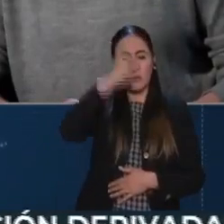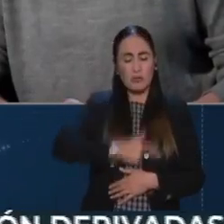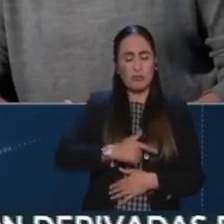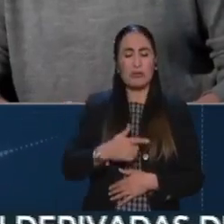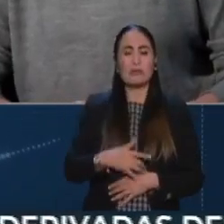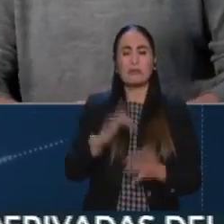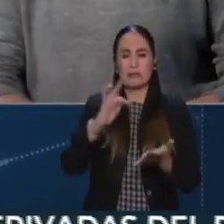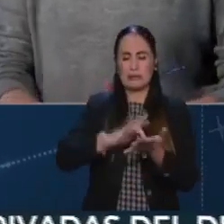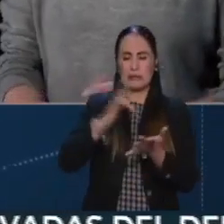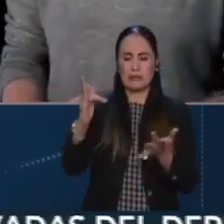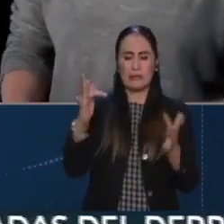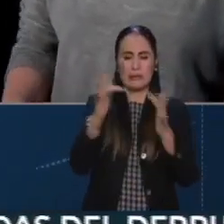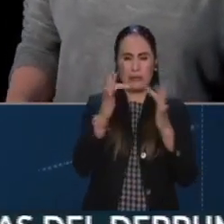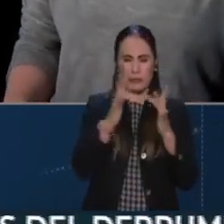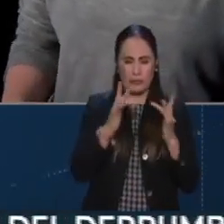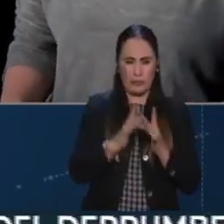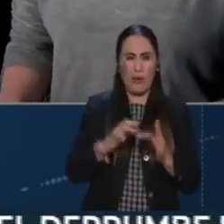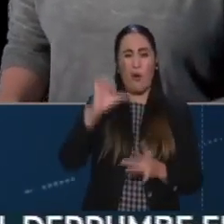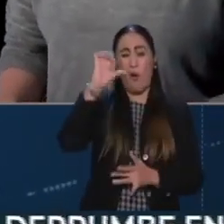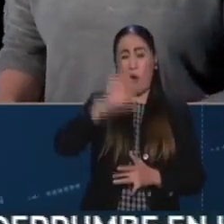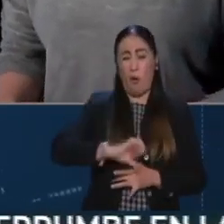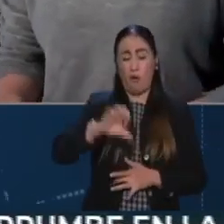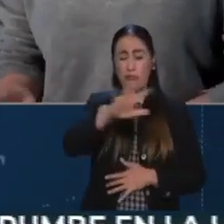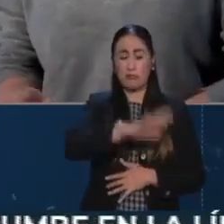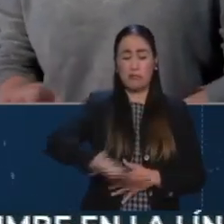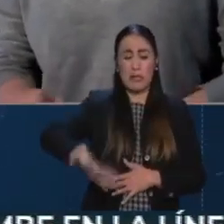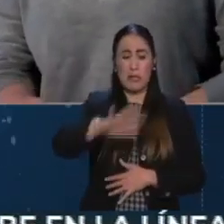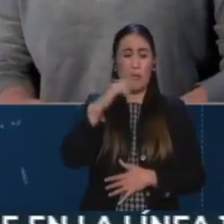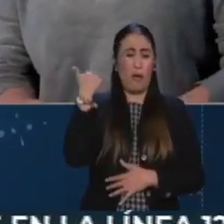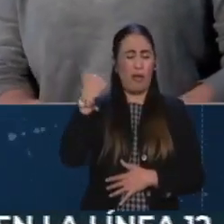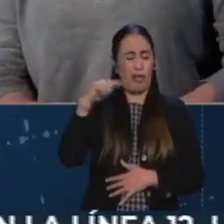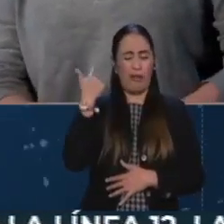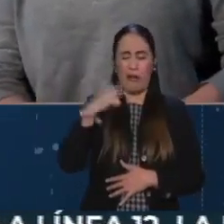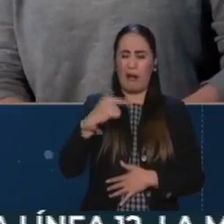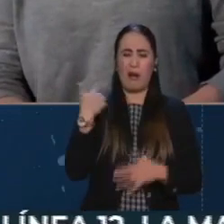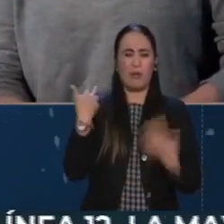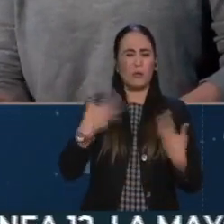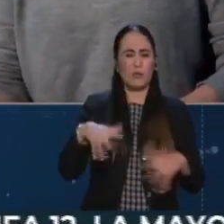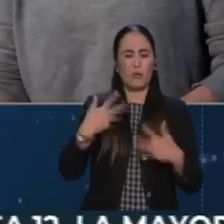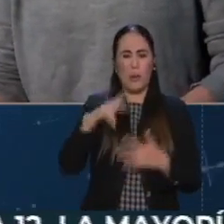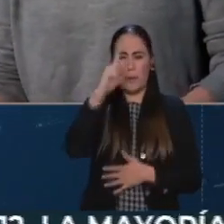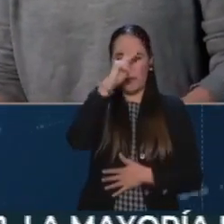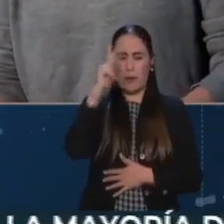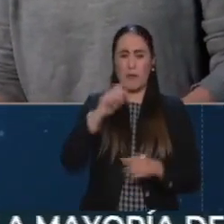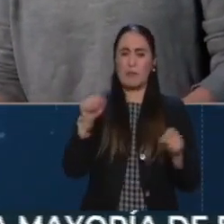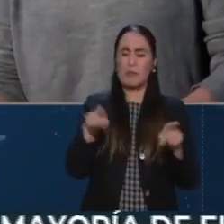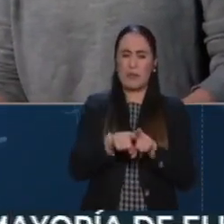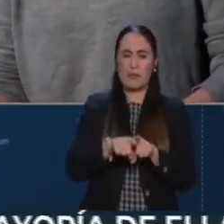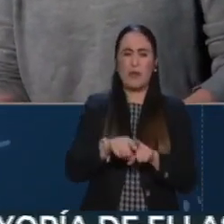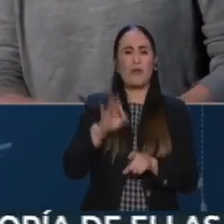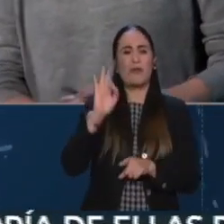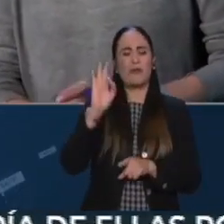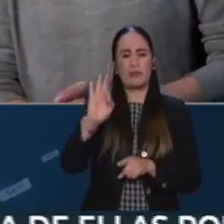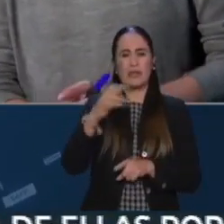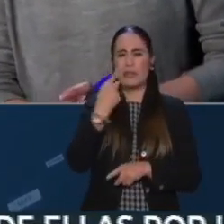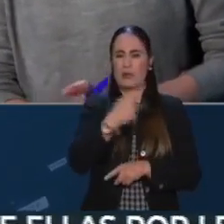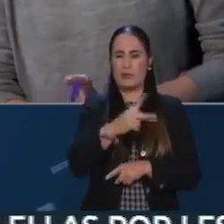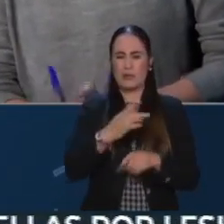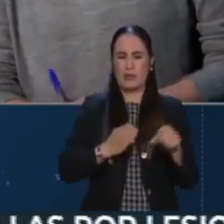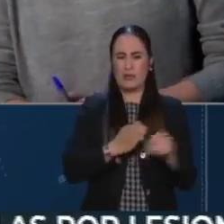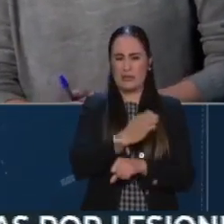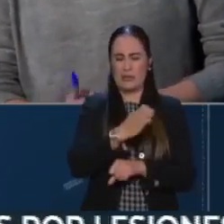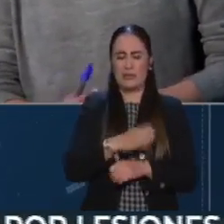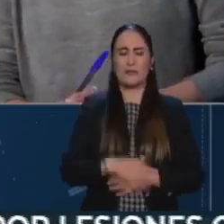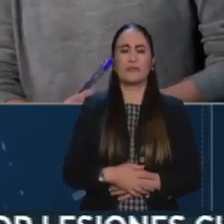lo que está sucediendo en Guadalajara y de llamar la atención las declaraciones por parte de la Fiscalía, de la autoridad,